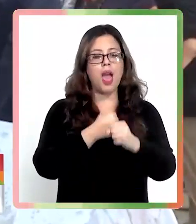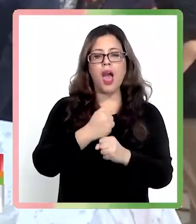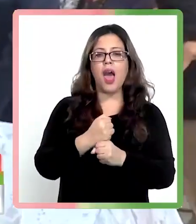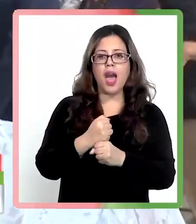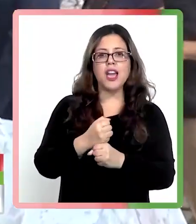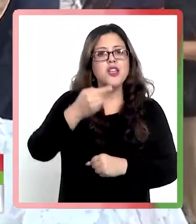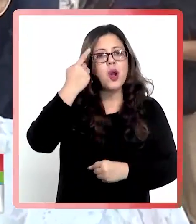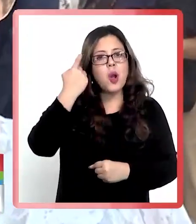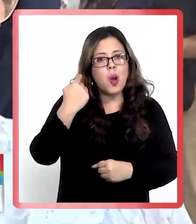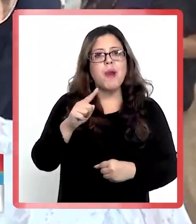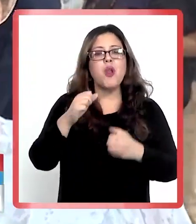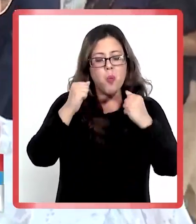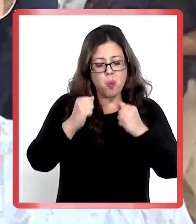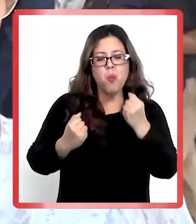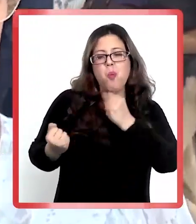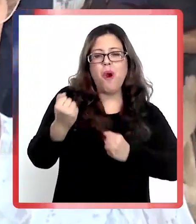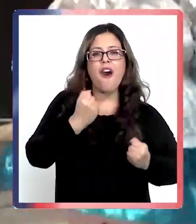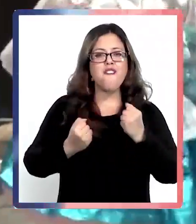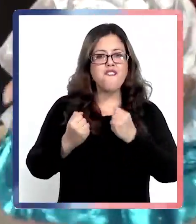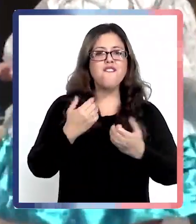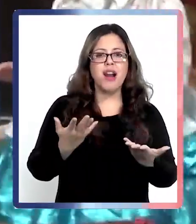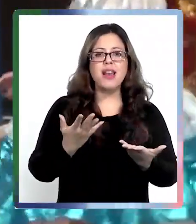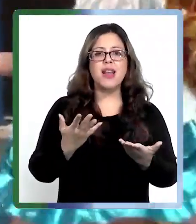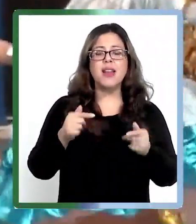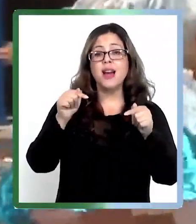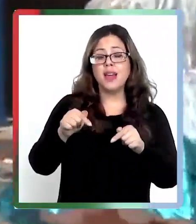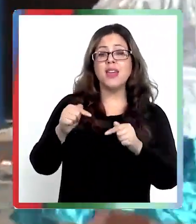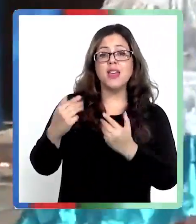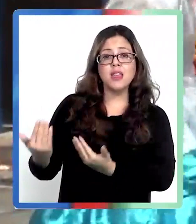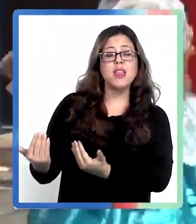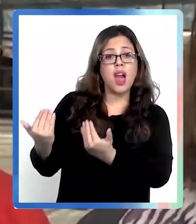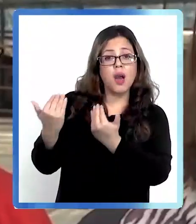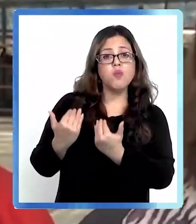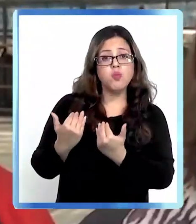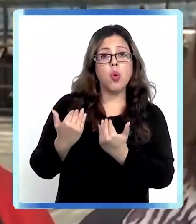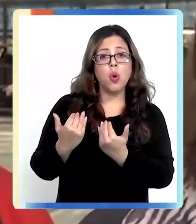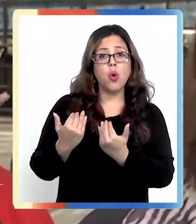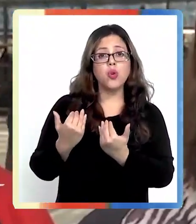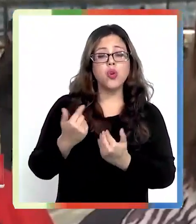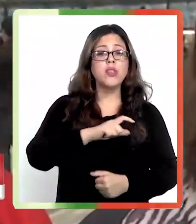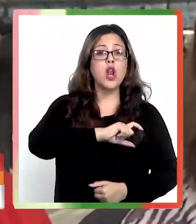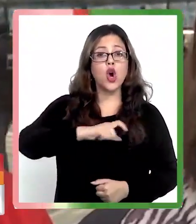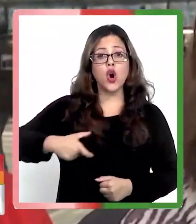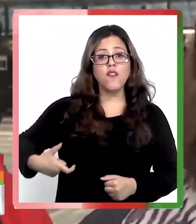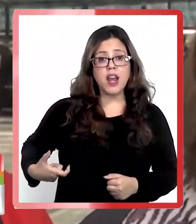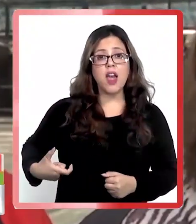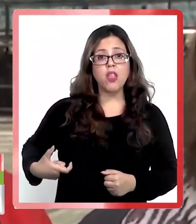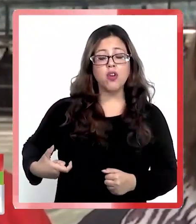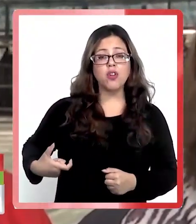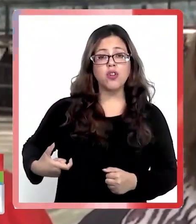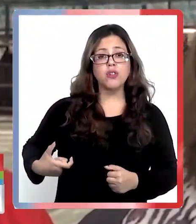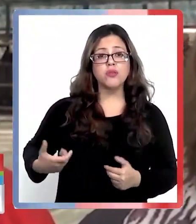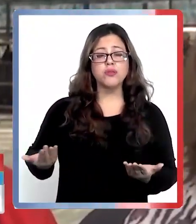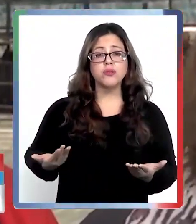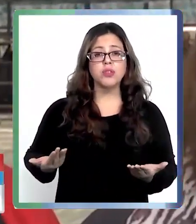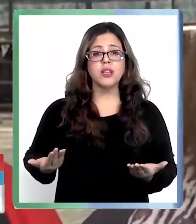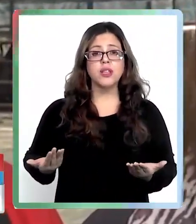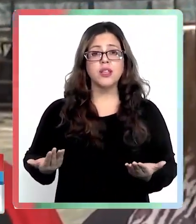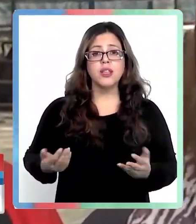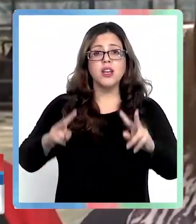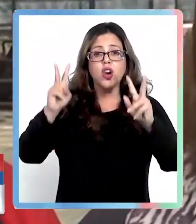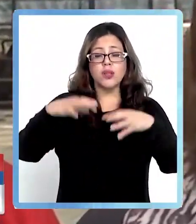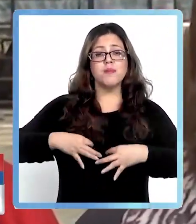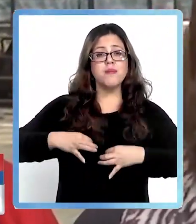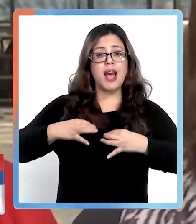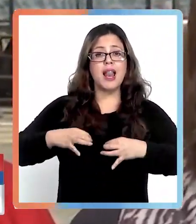ya, pero todavía puedo bailar. Hemos tenido apoyo, cierto, del gobernador, que nos ha apoyado